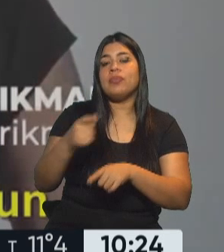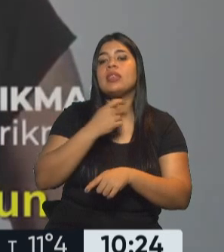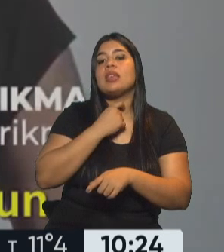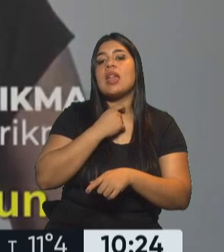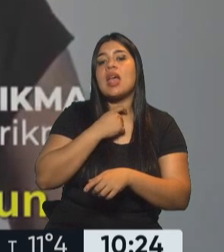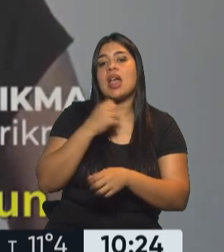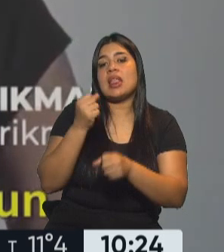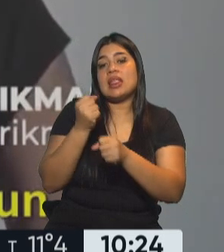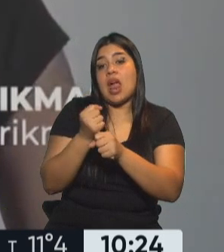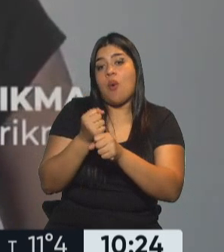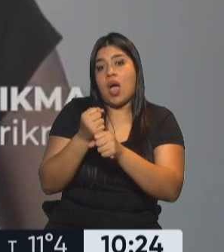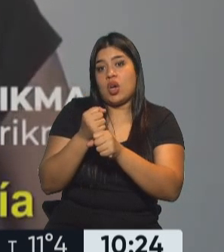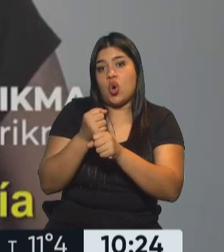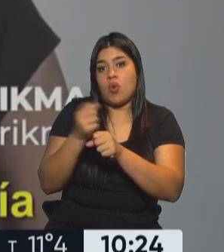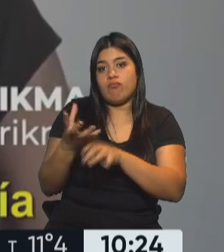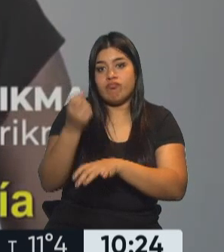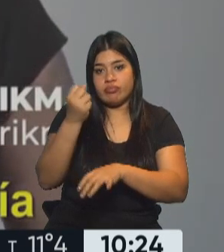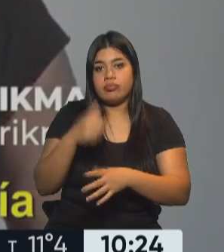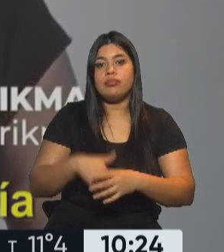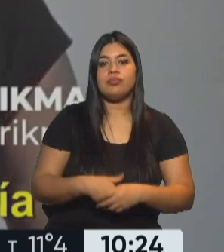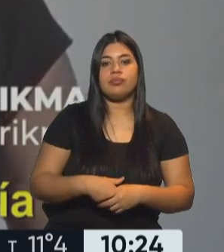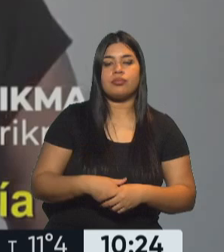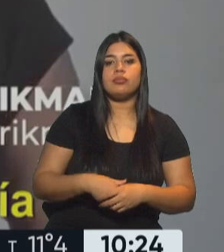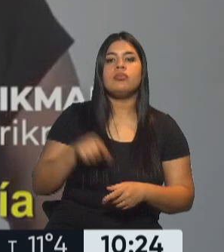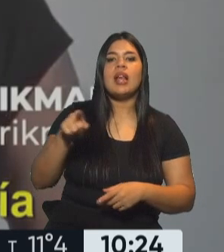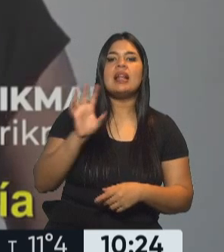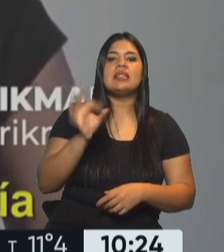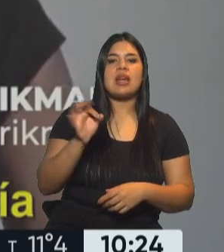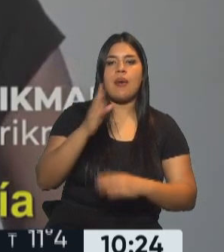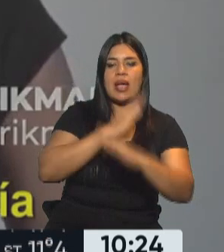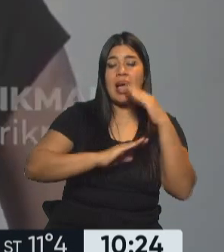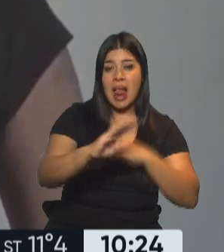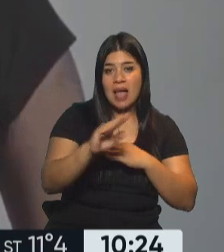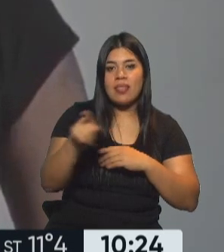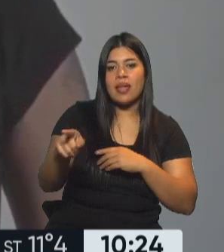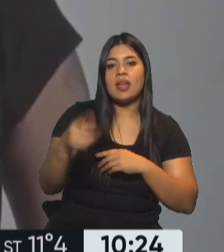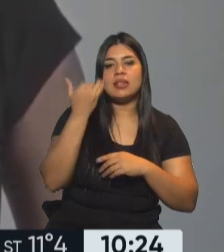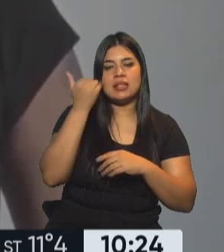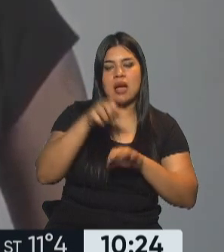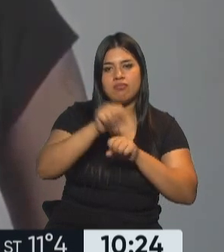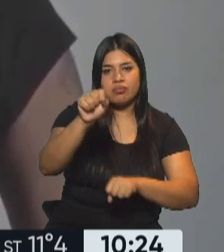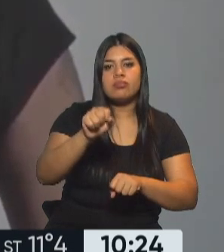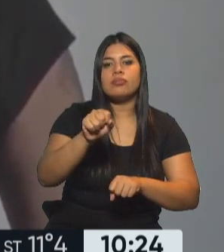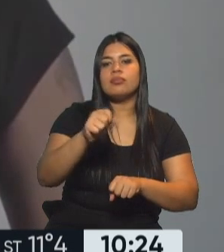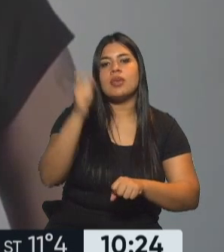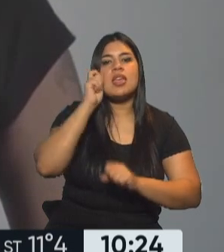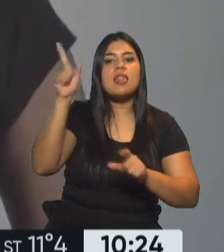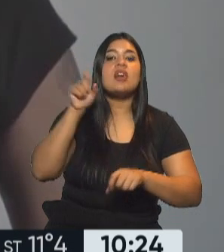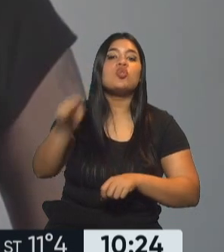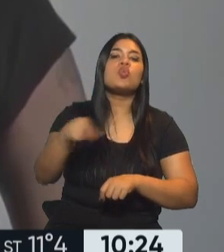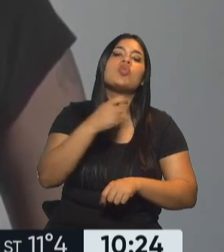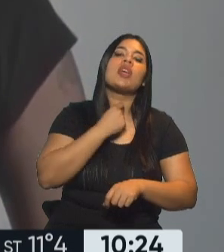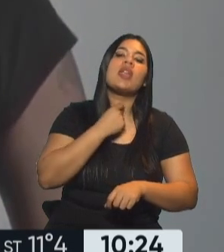para poder abrir un gimnasio. Como él era instructor de karate, ya se había recibido, la idea de él era tener un trabajo para